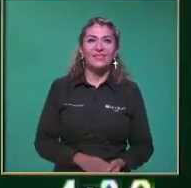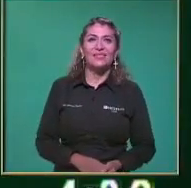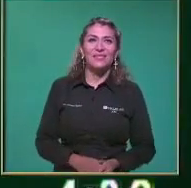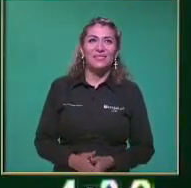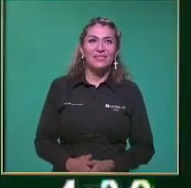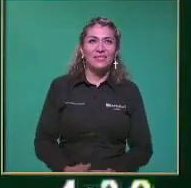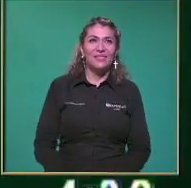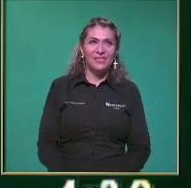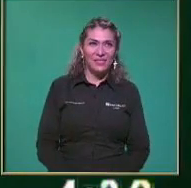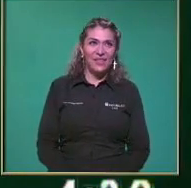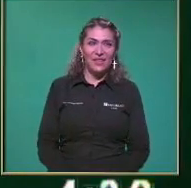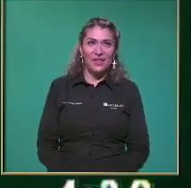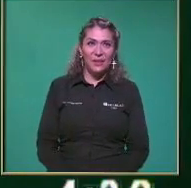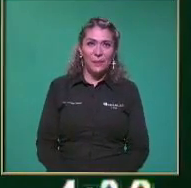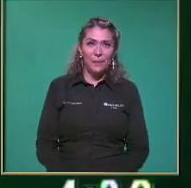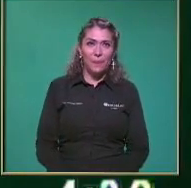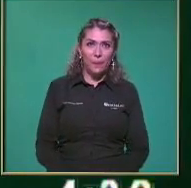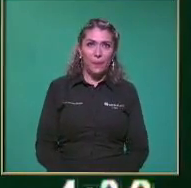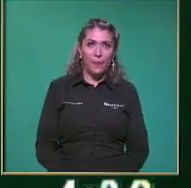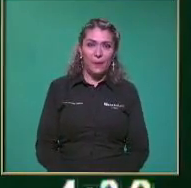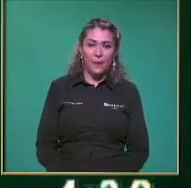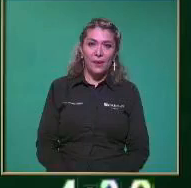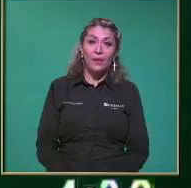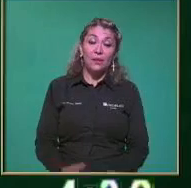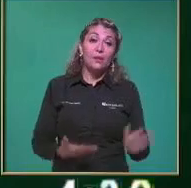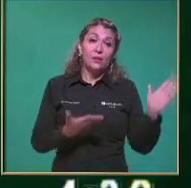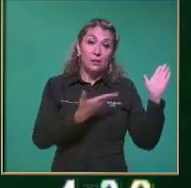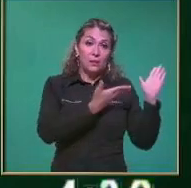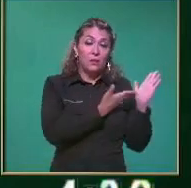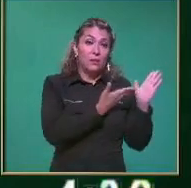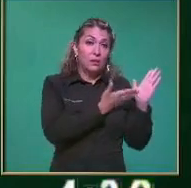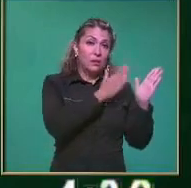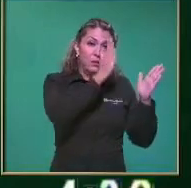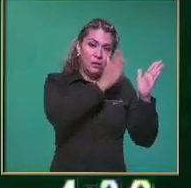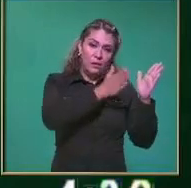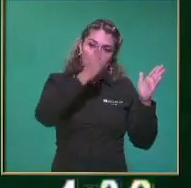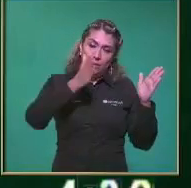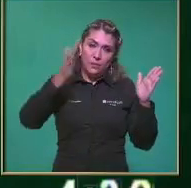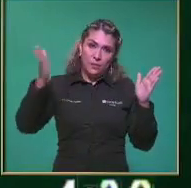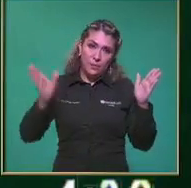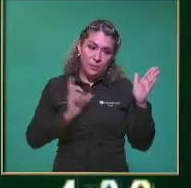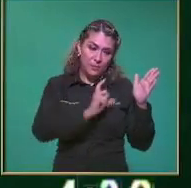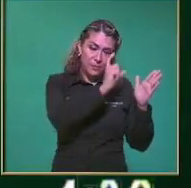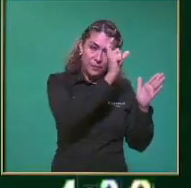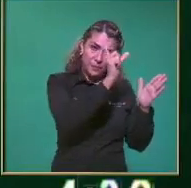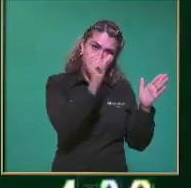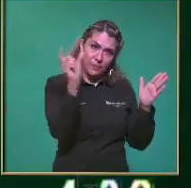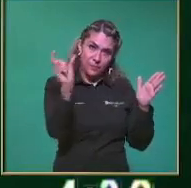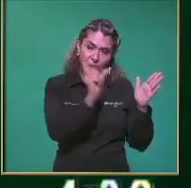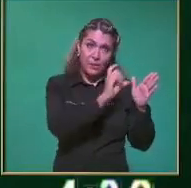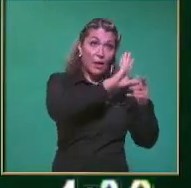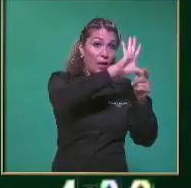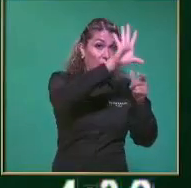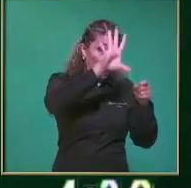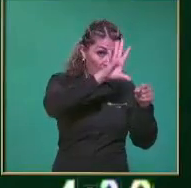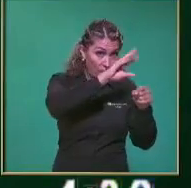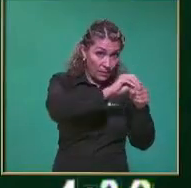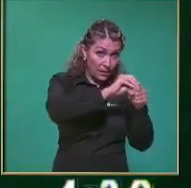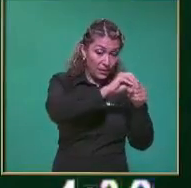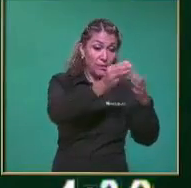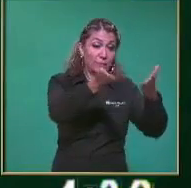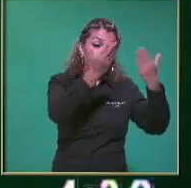Muy bien, entonces aquí en el pizarrón yo ya tengo mis fracciones, tengo mi entero y lo tengo partido en